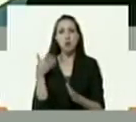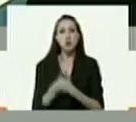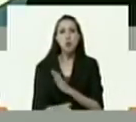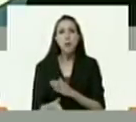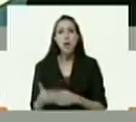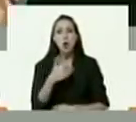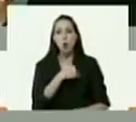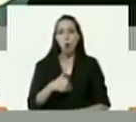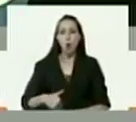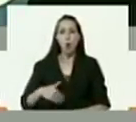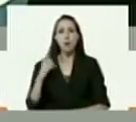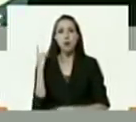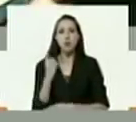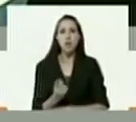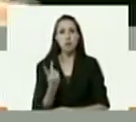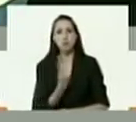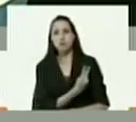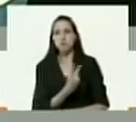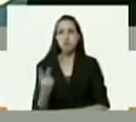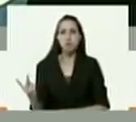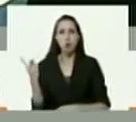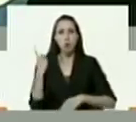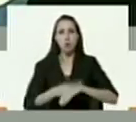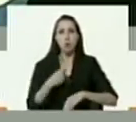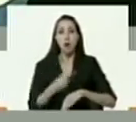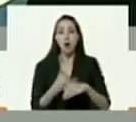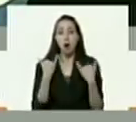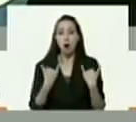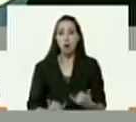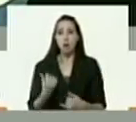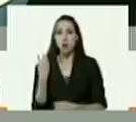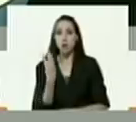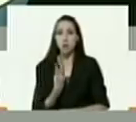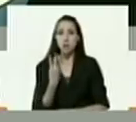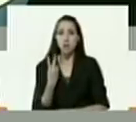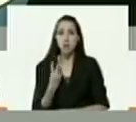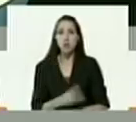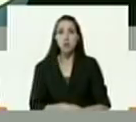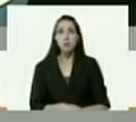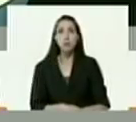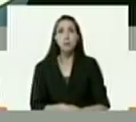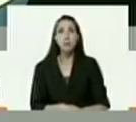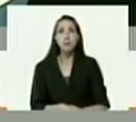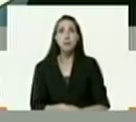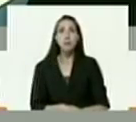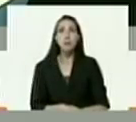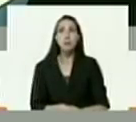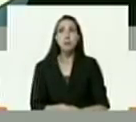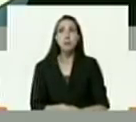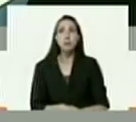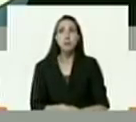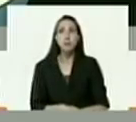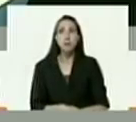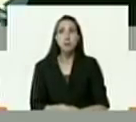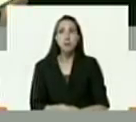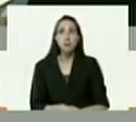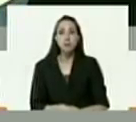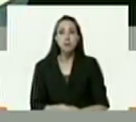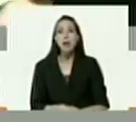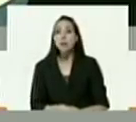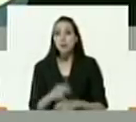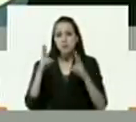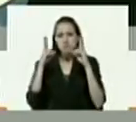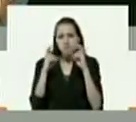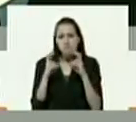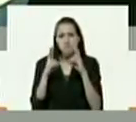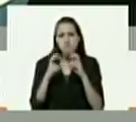gobierno directo, sus 2 gobiernos directos, está en el tercero ahora, de manera un poco indirecta. Y además está siendo investigado, juzgado